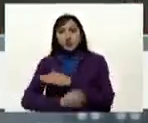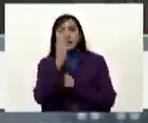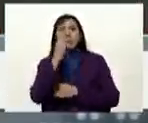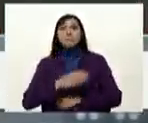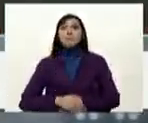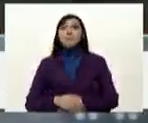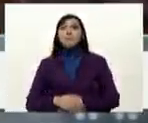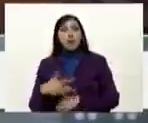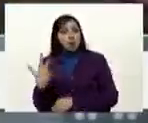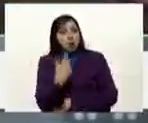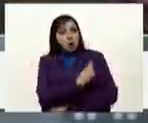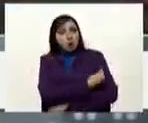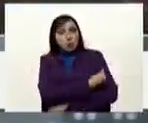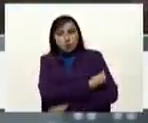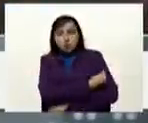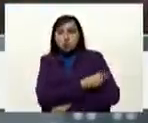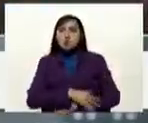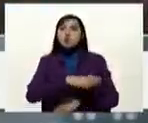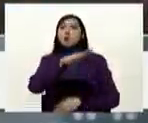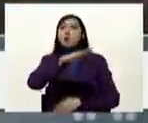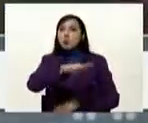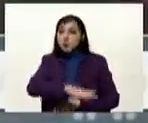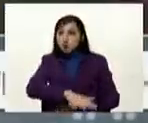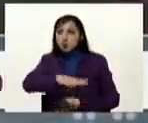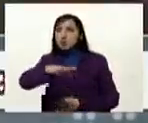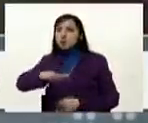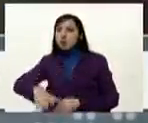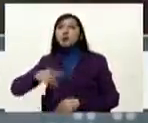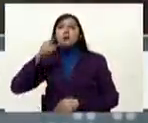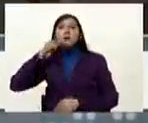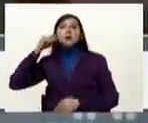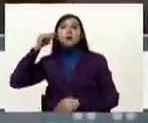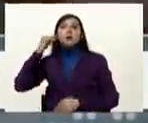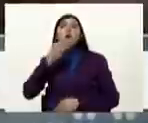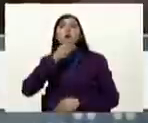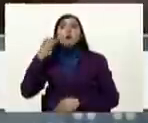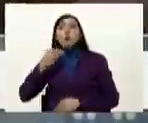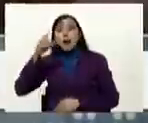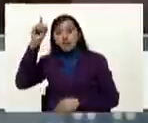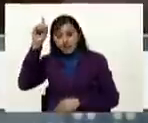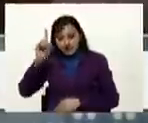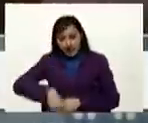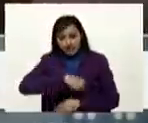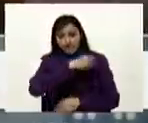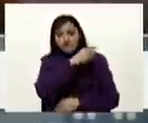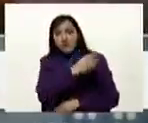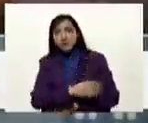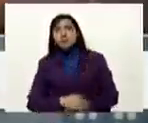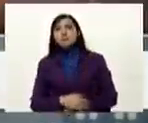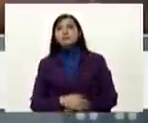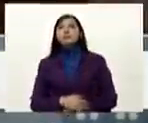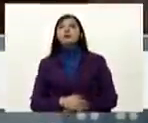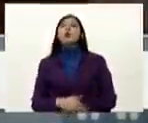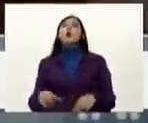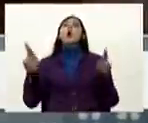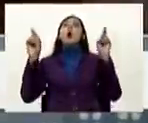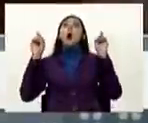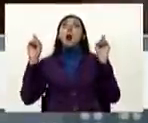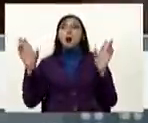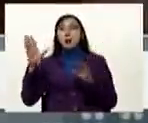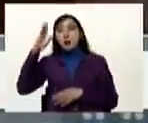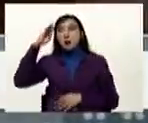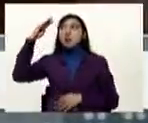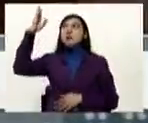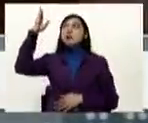la inmunización de niños, niñas y adolescentes. Ínchala,